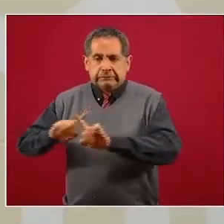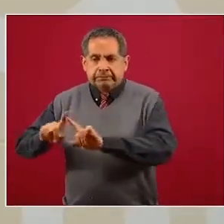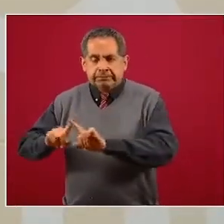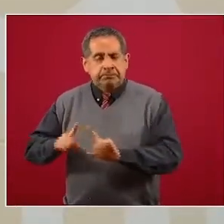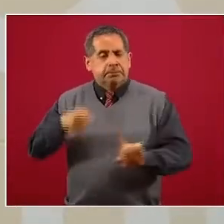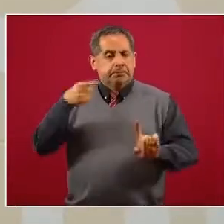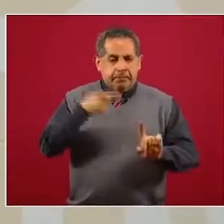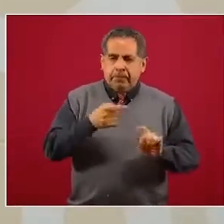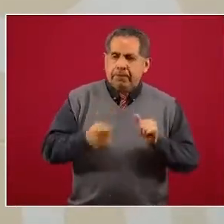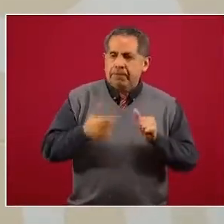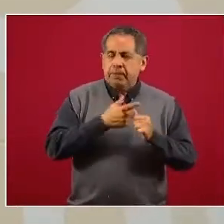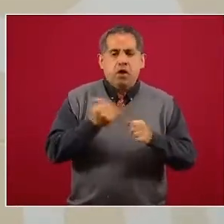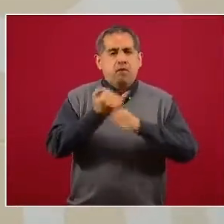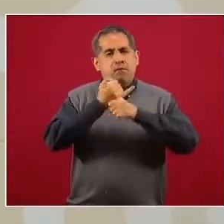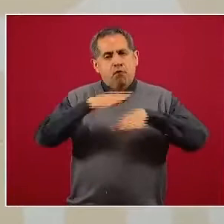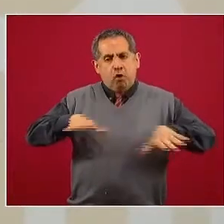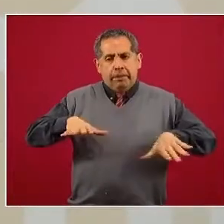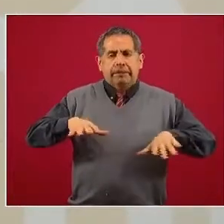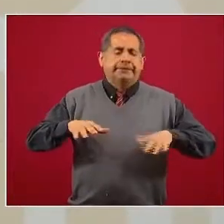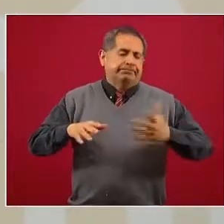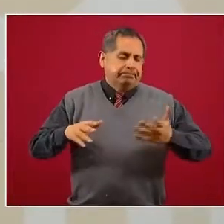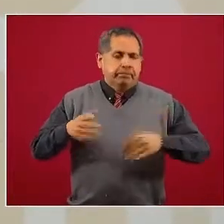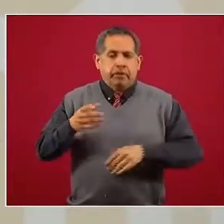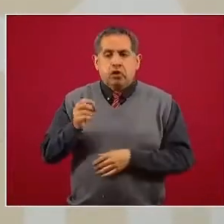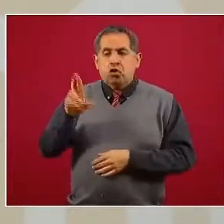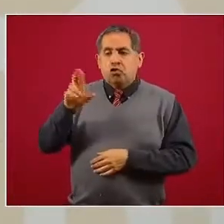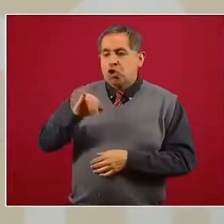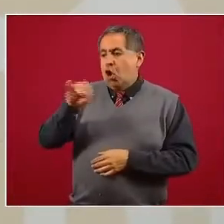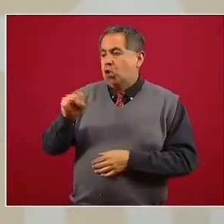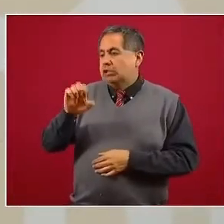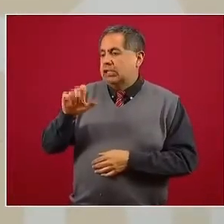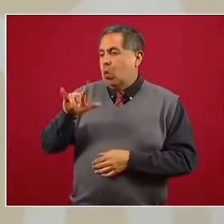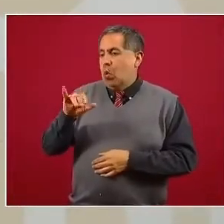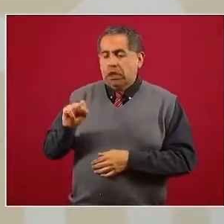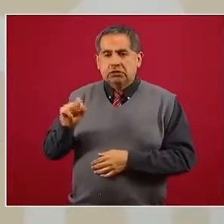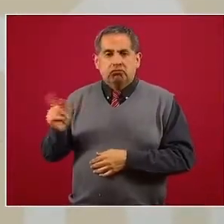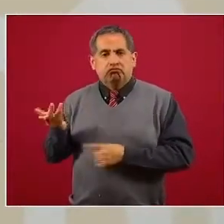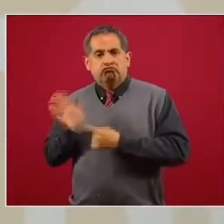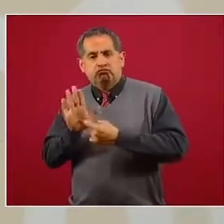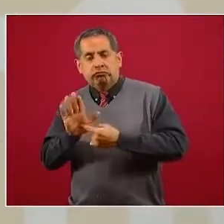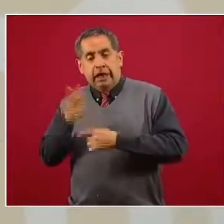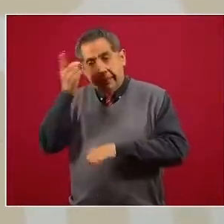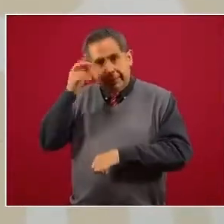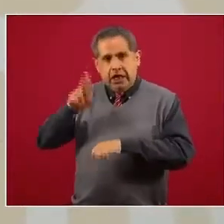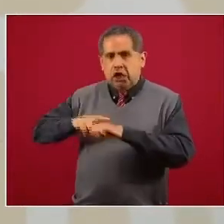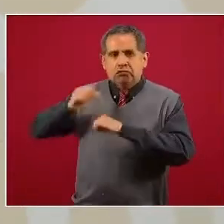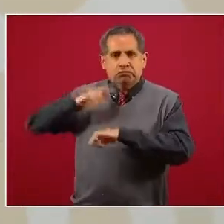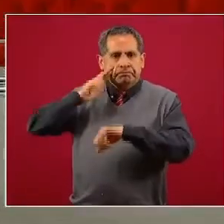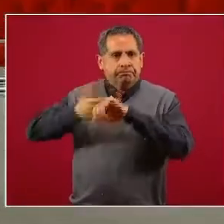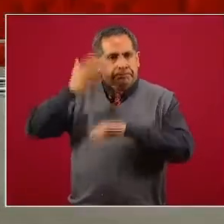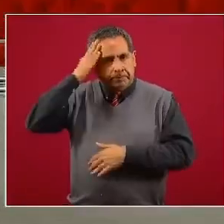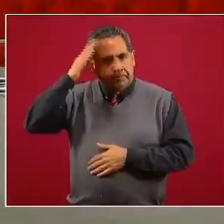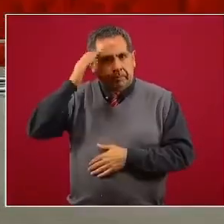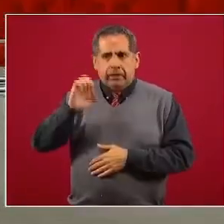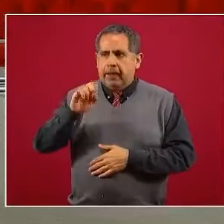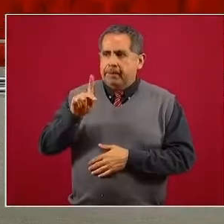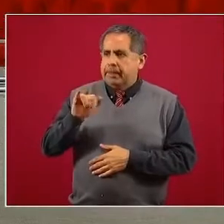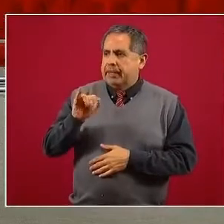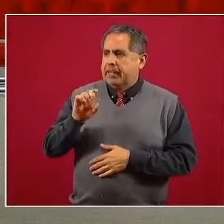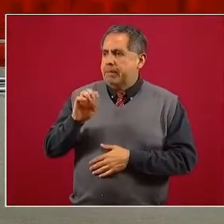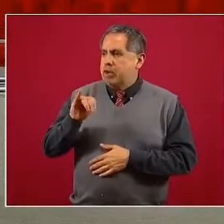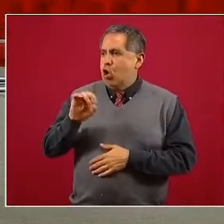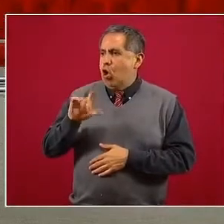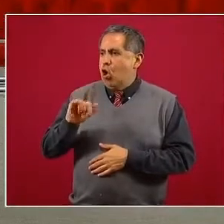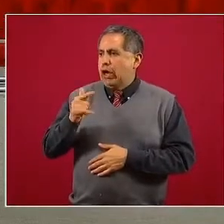con el informe técnico que presentará el doctor José Luis Alomía, director general de epidemiología.